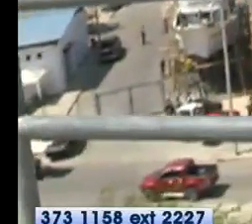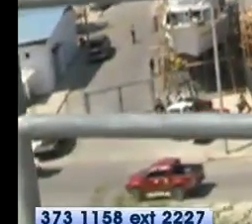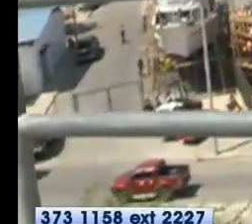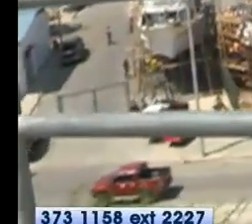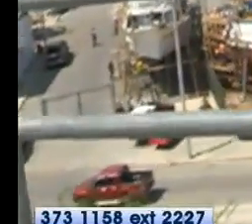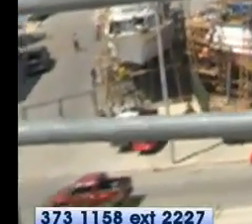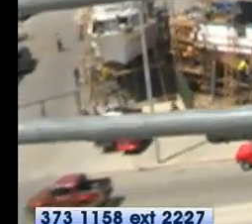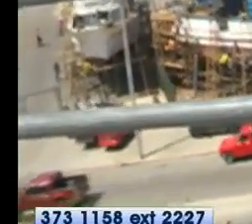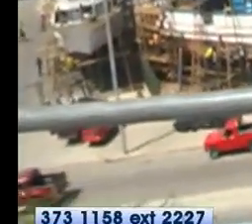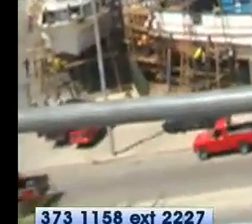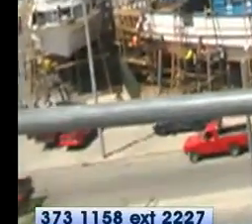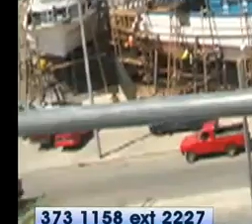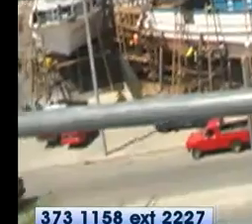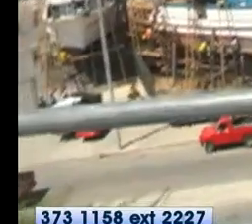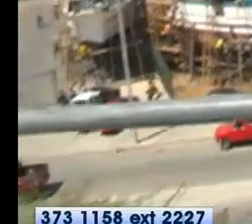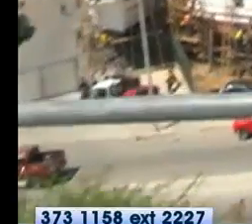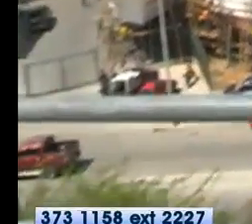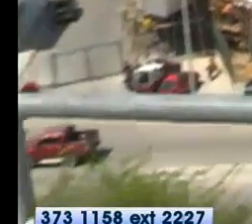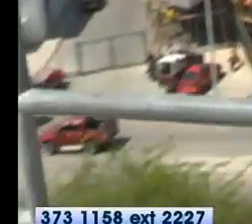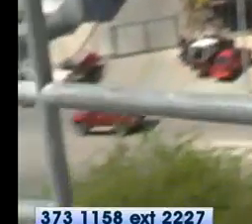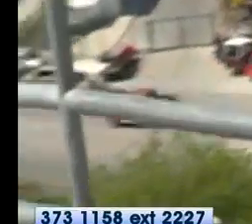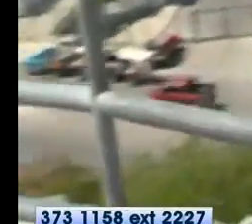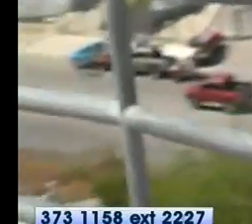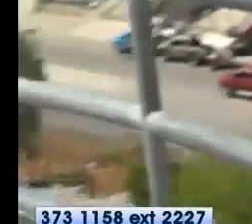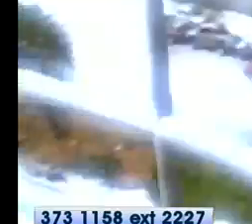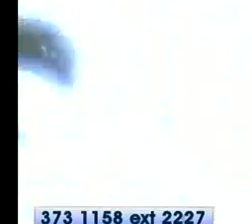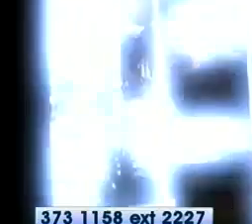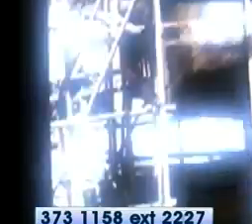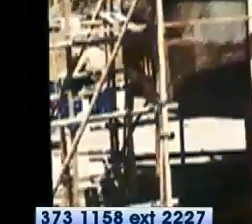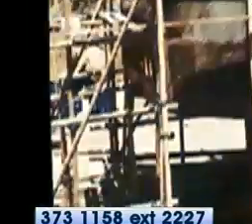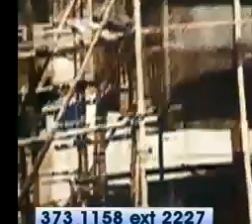Hoy conoceremos su historia y su evolución.